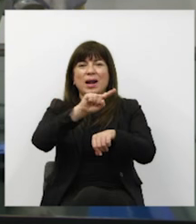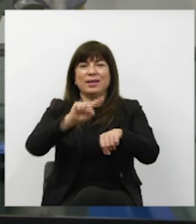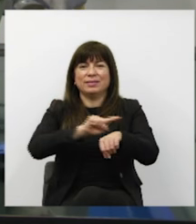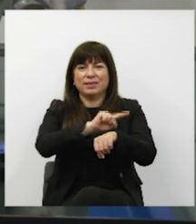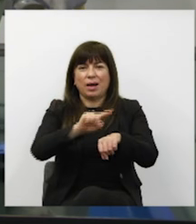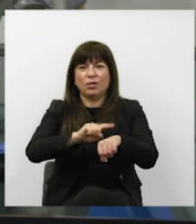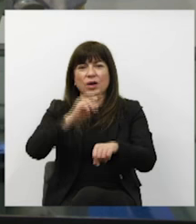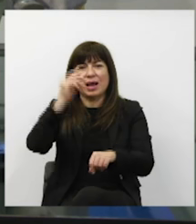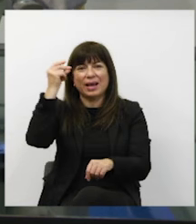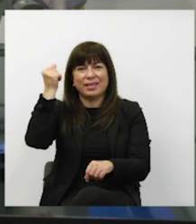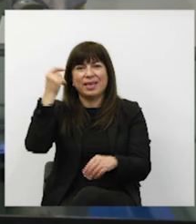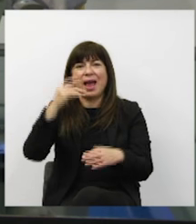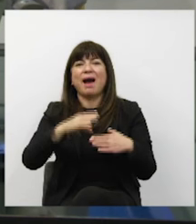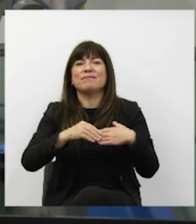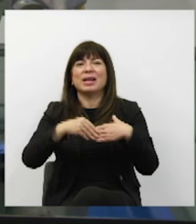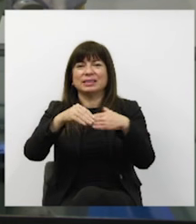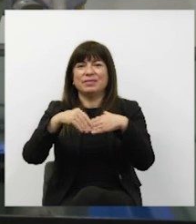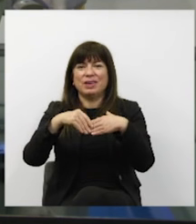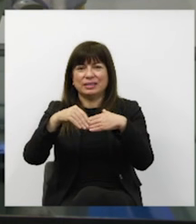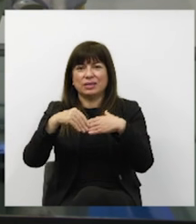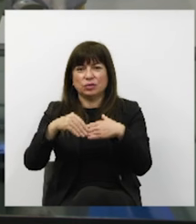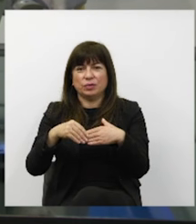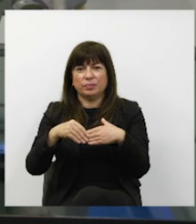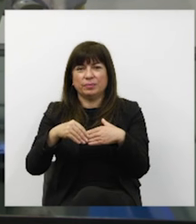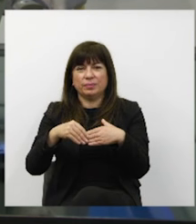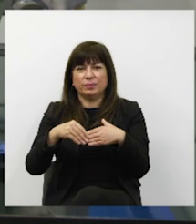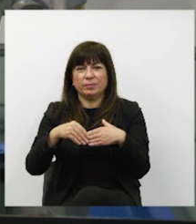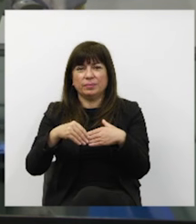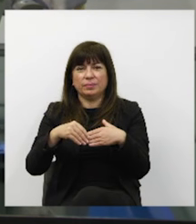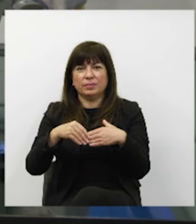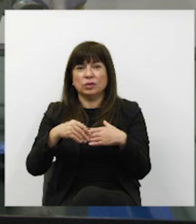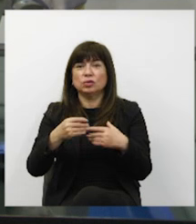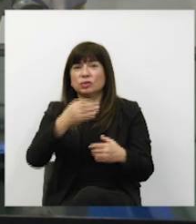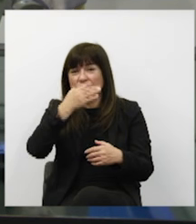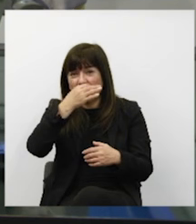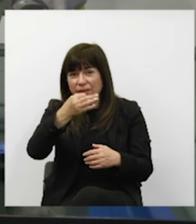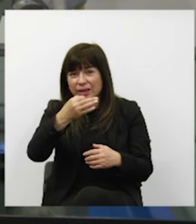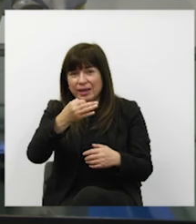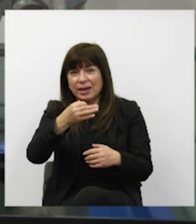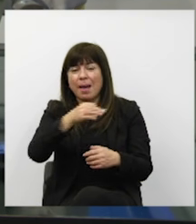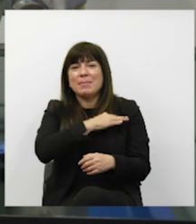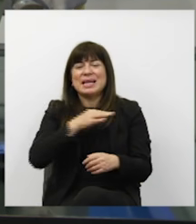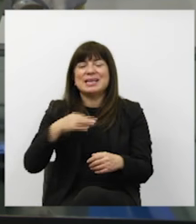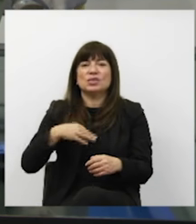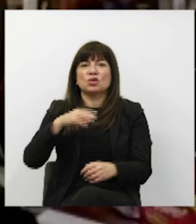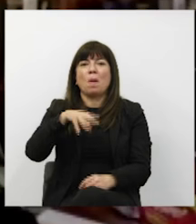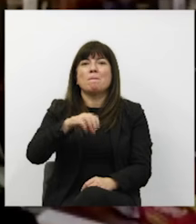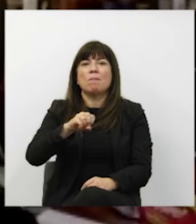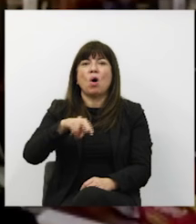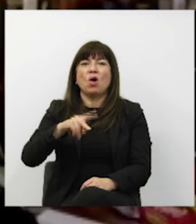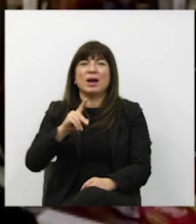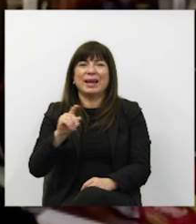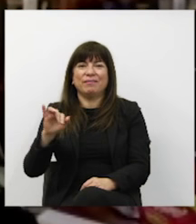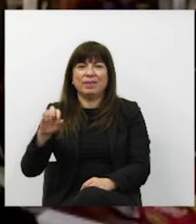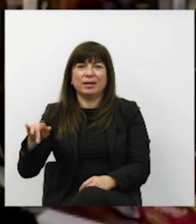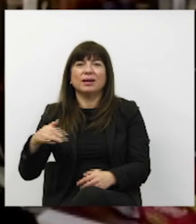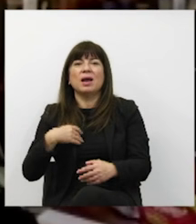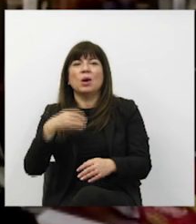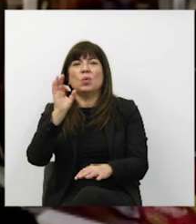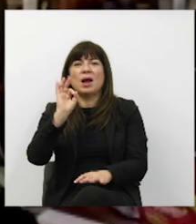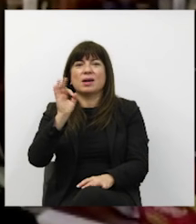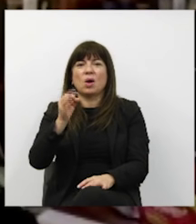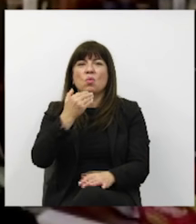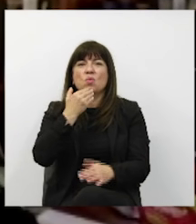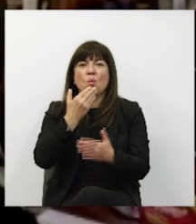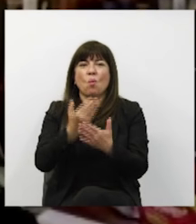con esa idea de la flexibilización. Se lo planteé al ministro Monkeberg en una reunión que tuvimos cuando